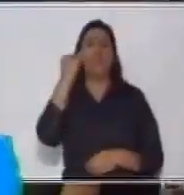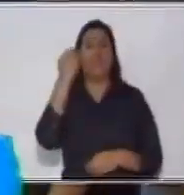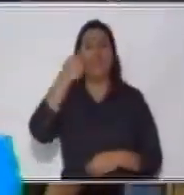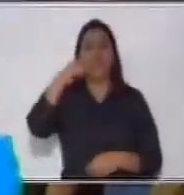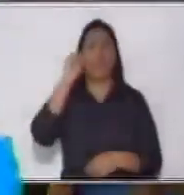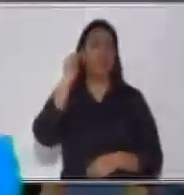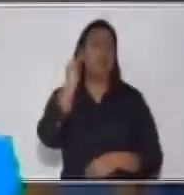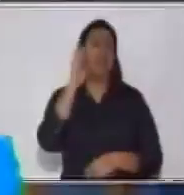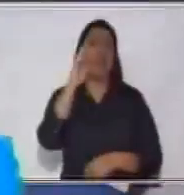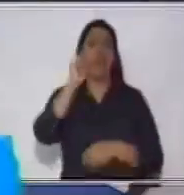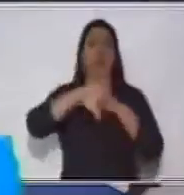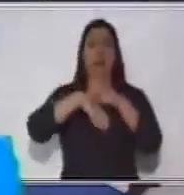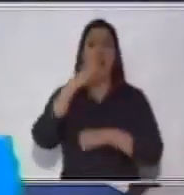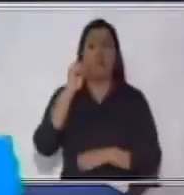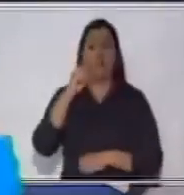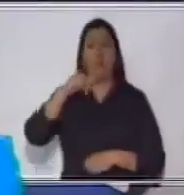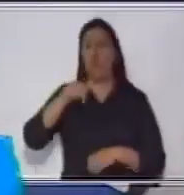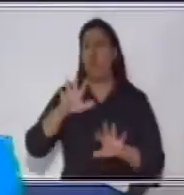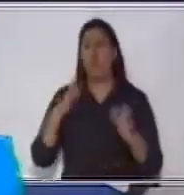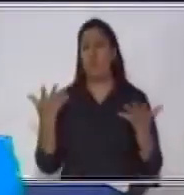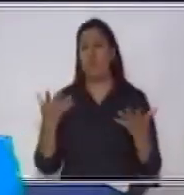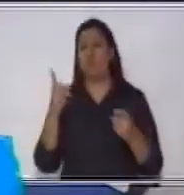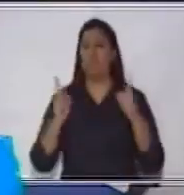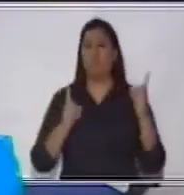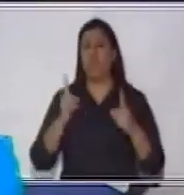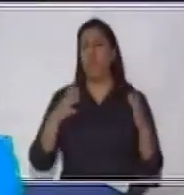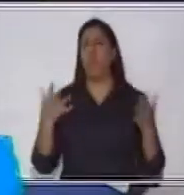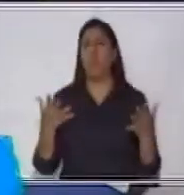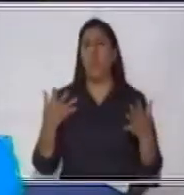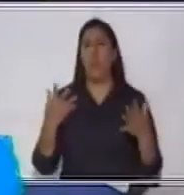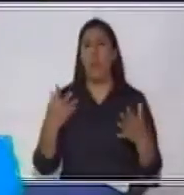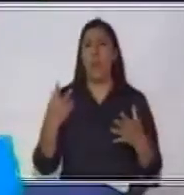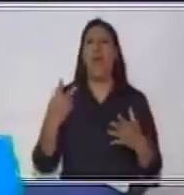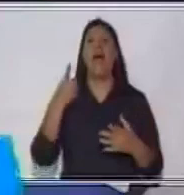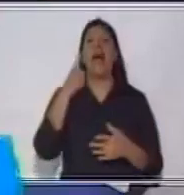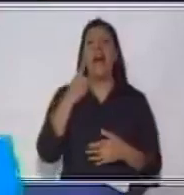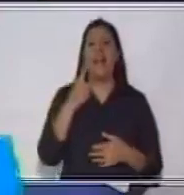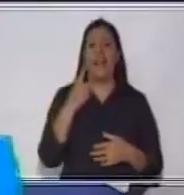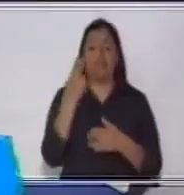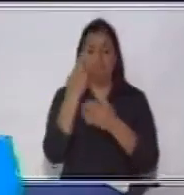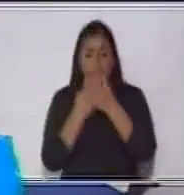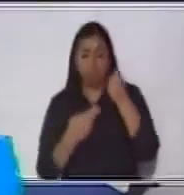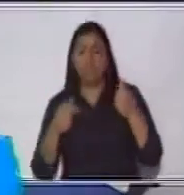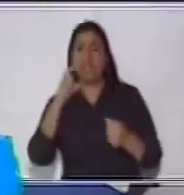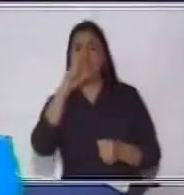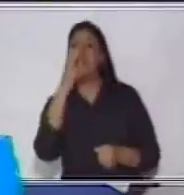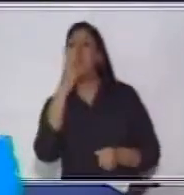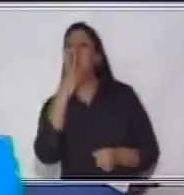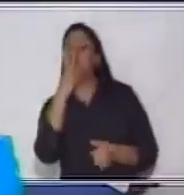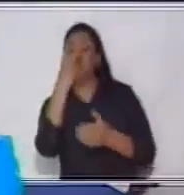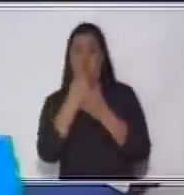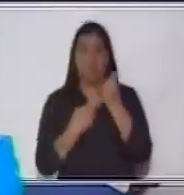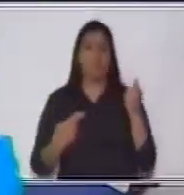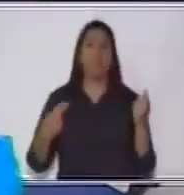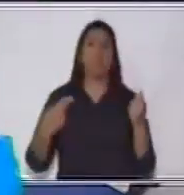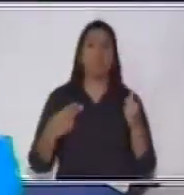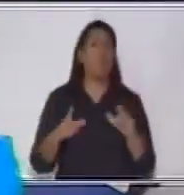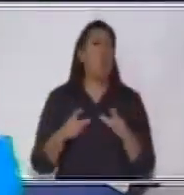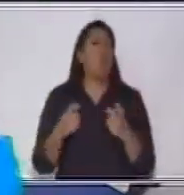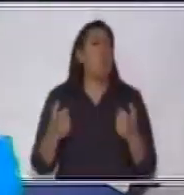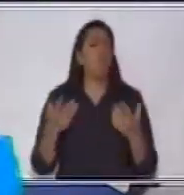estudiar es el de las dos letras que forman la che. ¿Cómo suena este